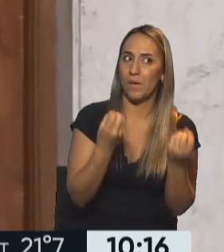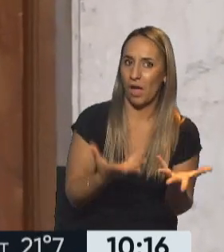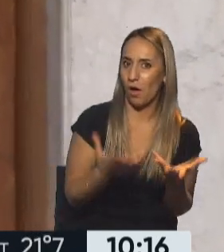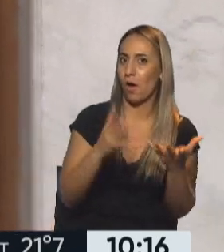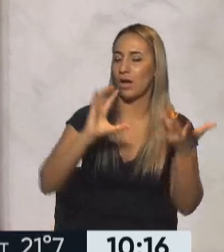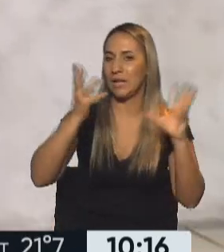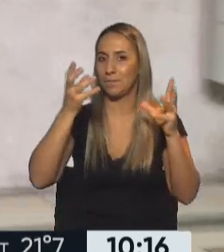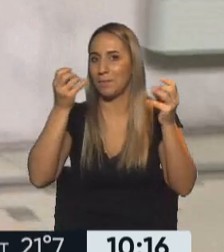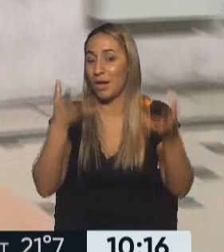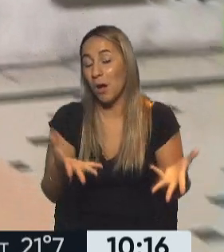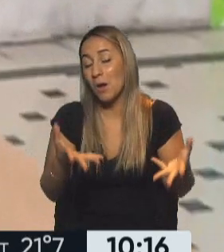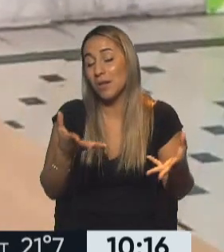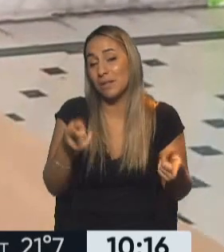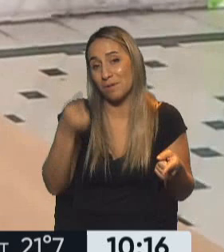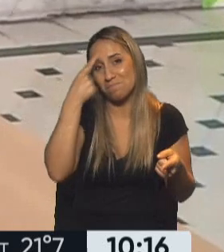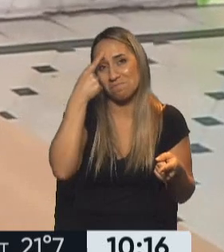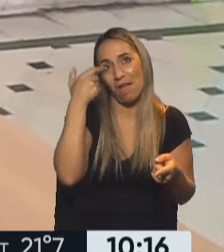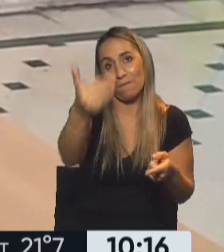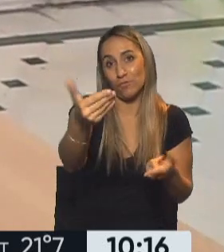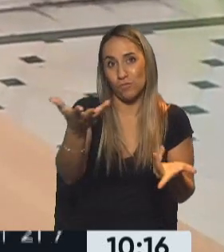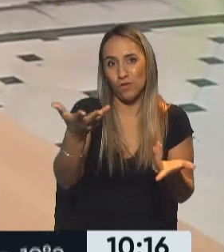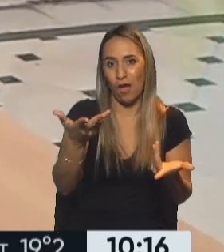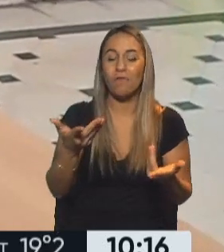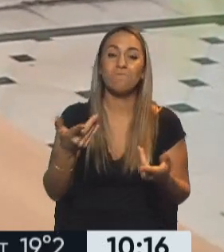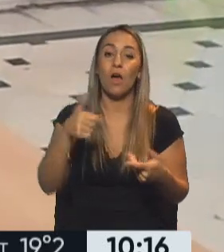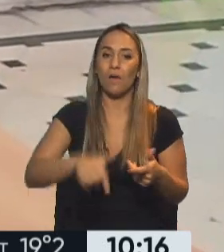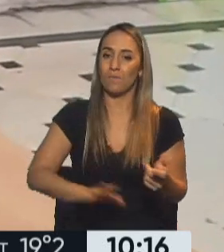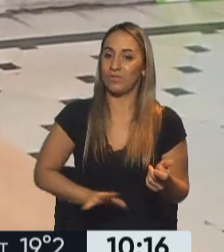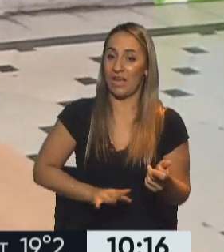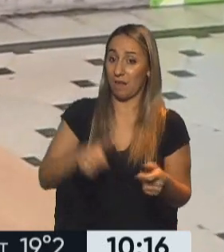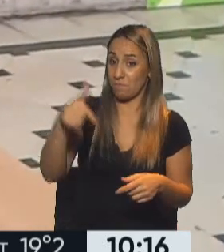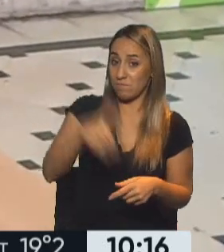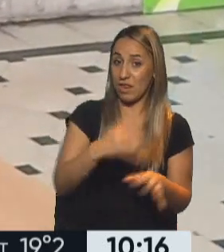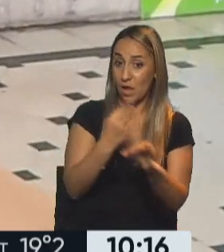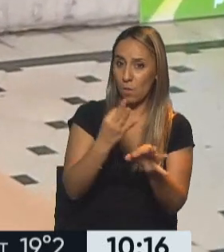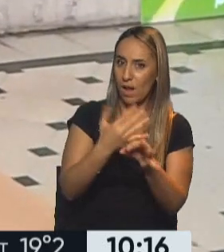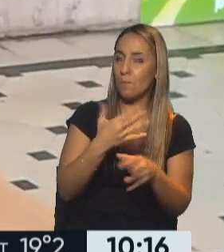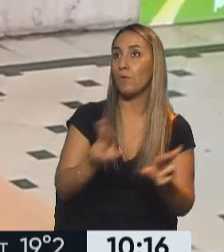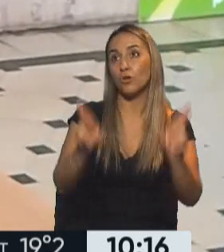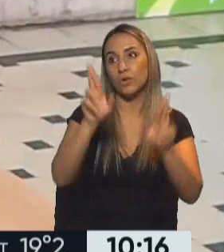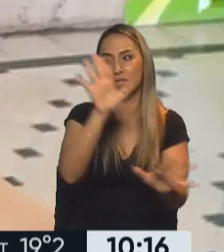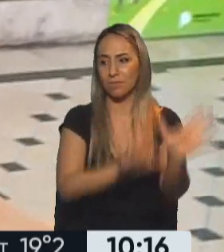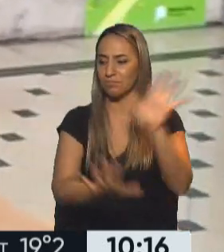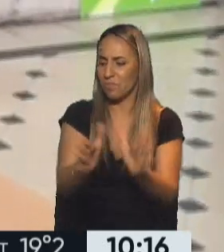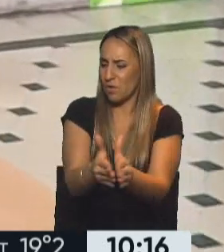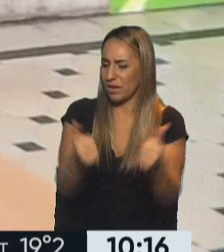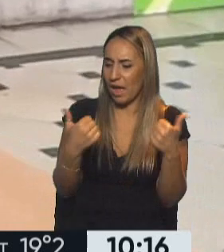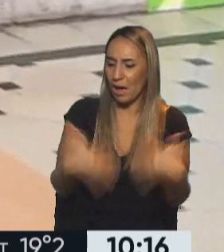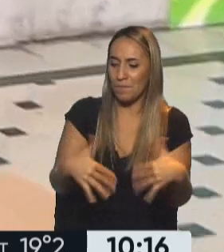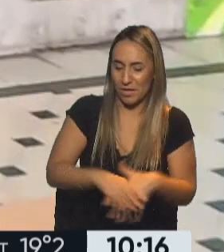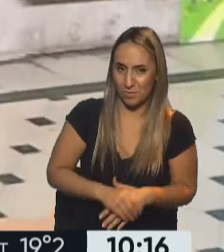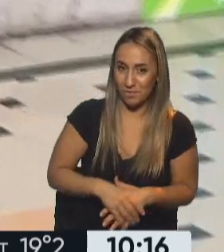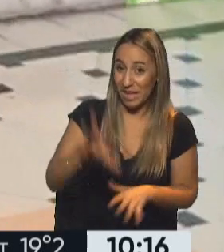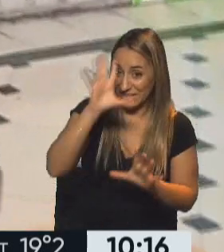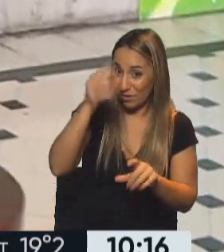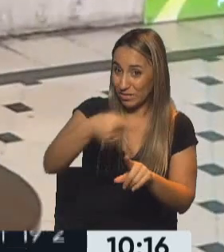Así que con muchas ganas vinimos a votar hoy, en la escuela rapidísimo, por suerte, la vez pasada, ¿se acuerdan? Estuvimos